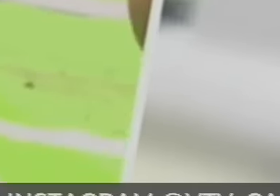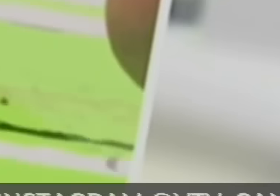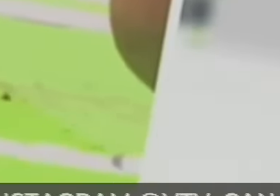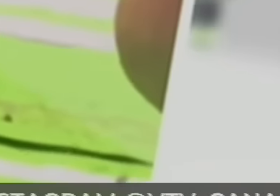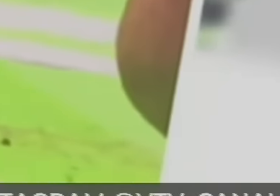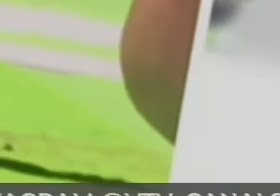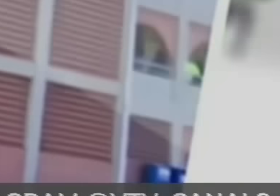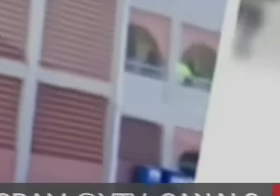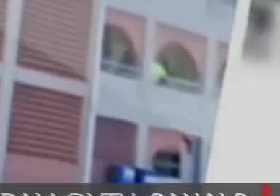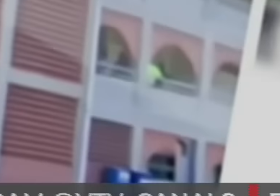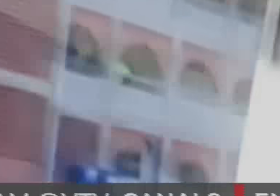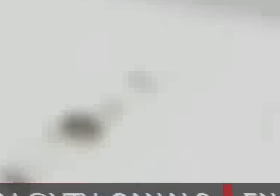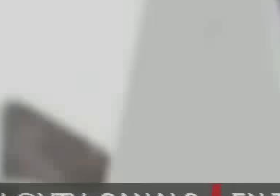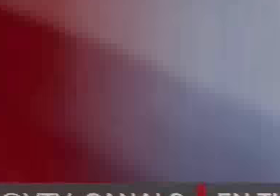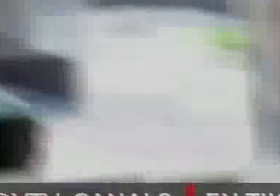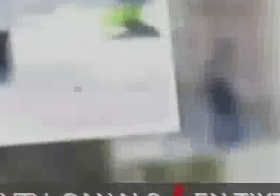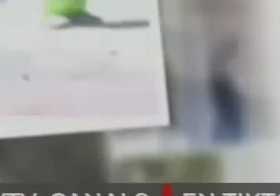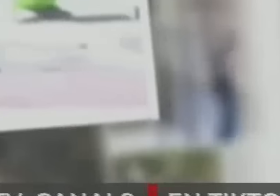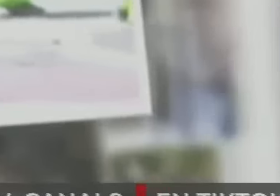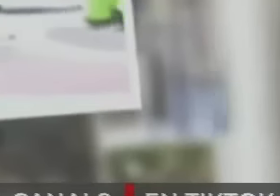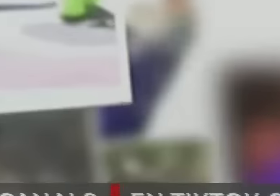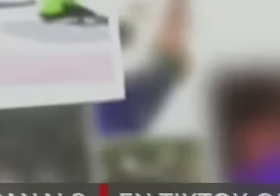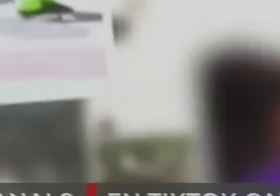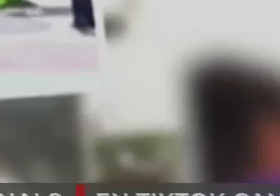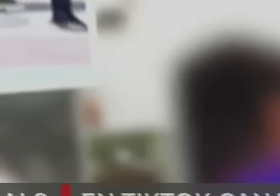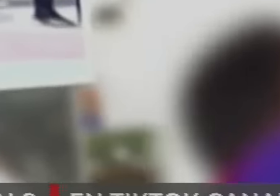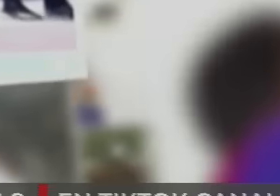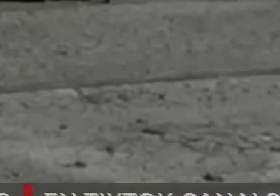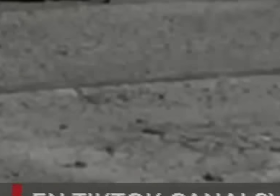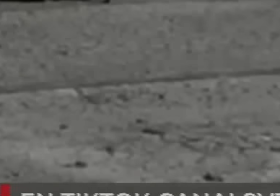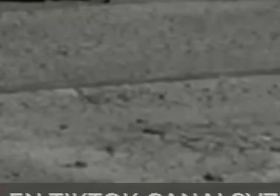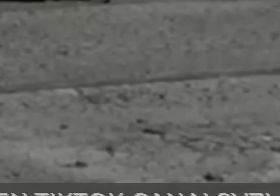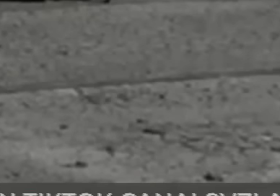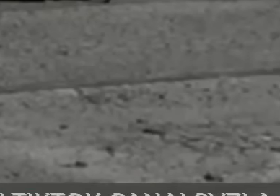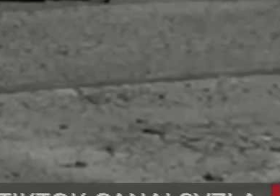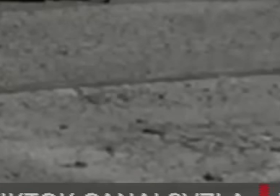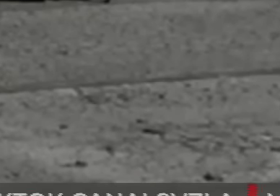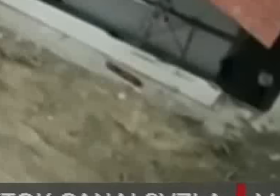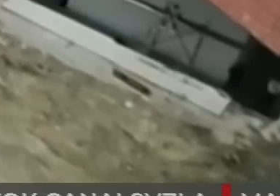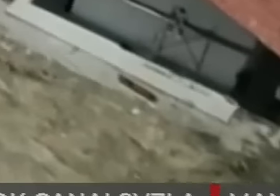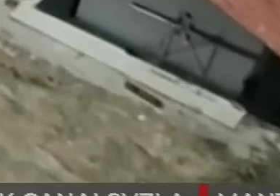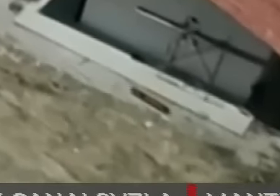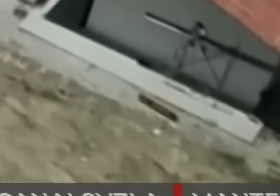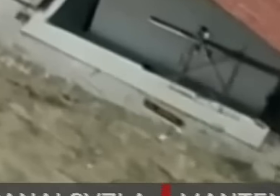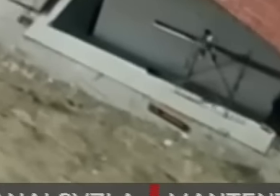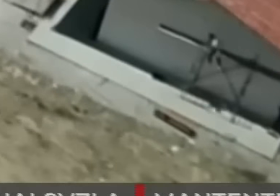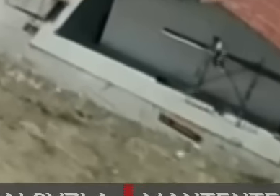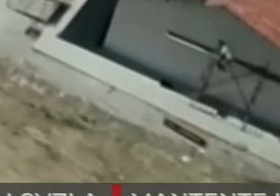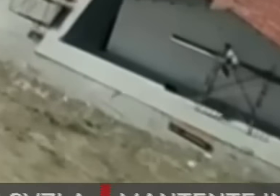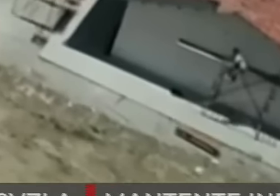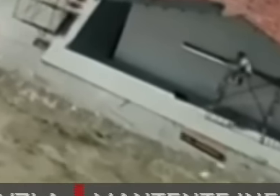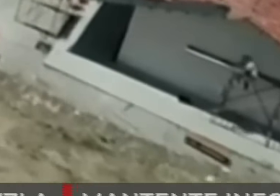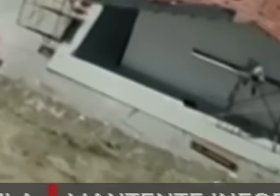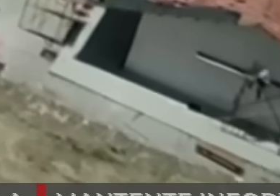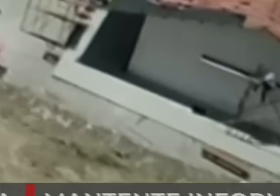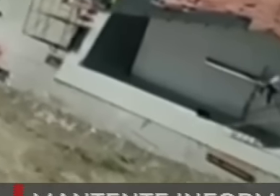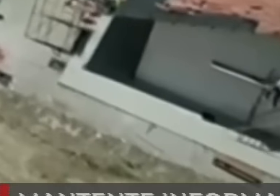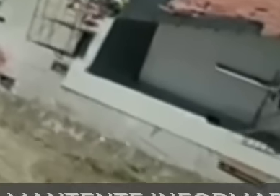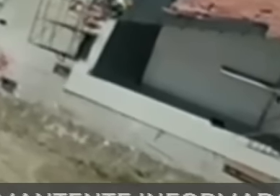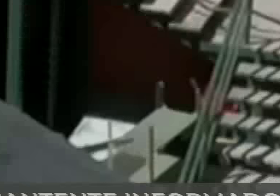Este lunes 9 de septiembre arranca el plan de mantenimiento en las escuelas y liceos para continuar recuperando la infraestructura